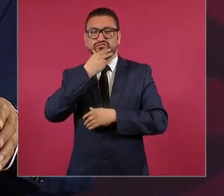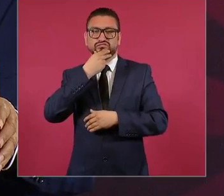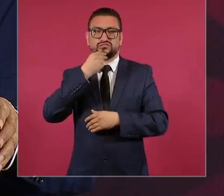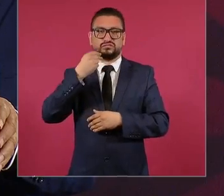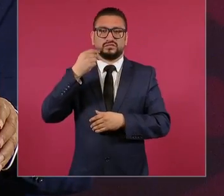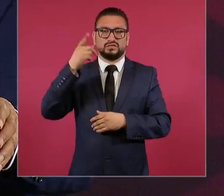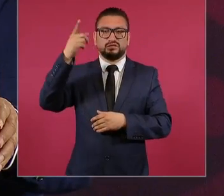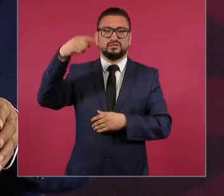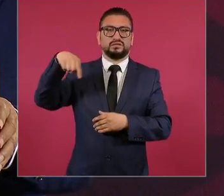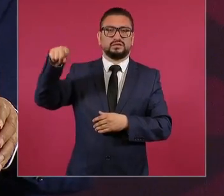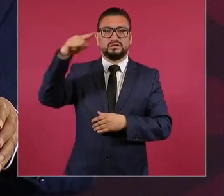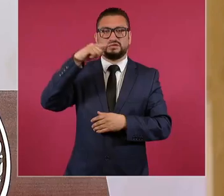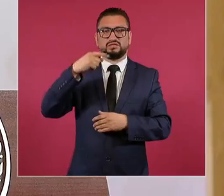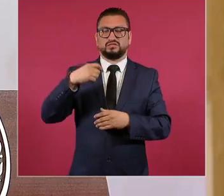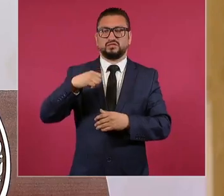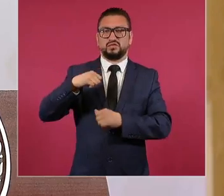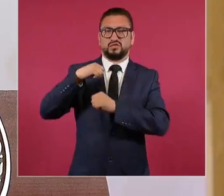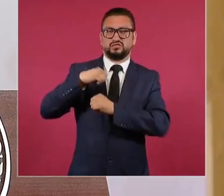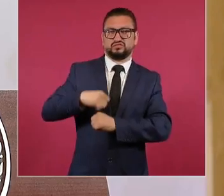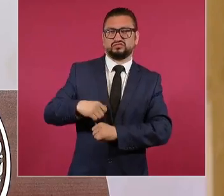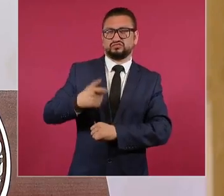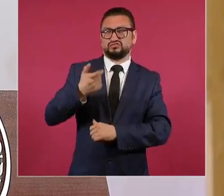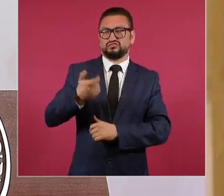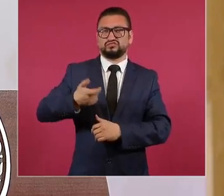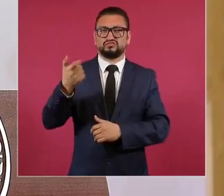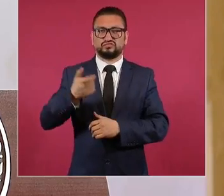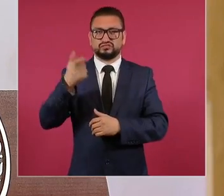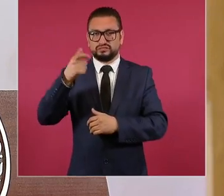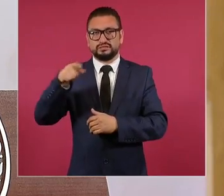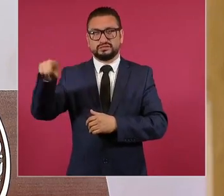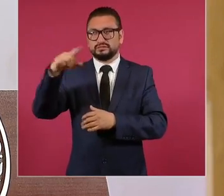con más poder económico en el país,